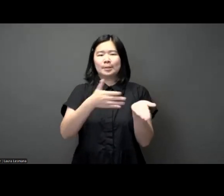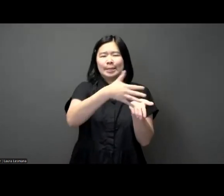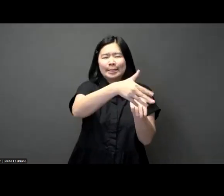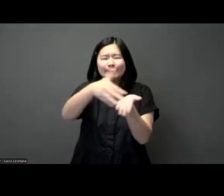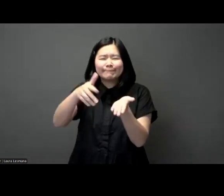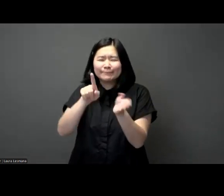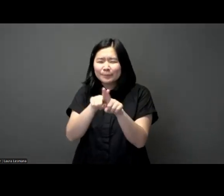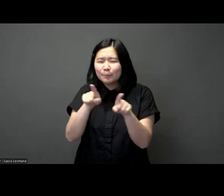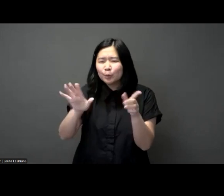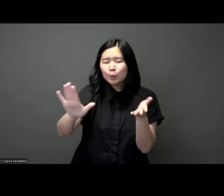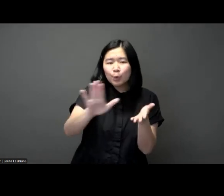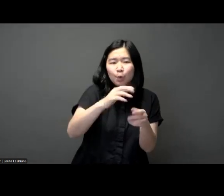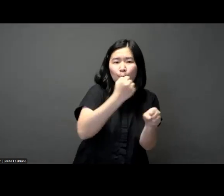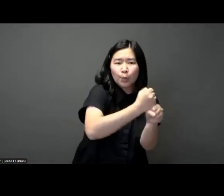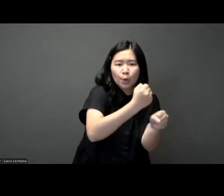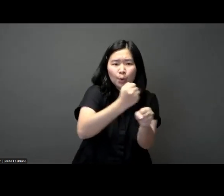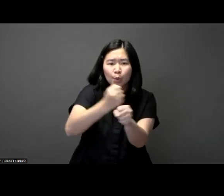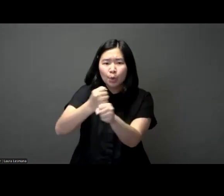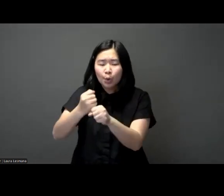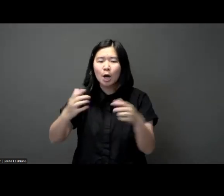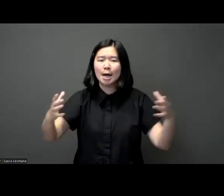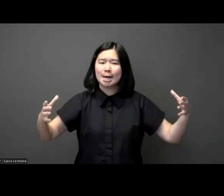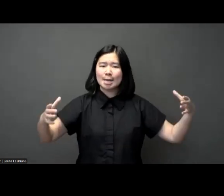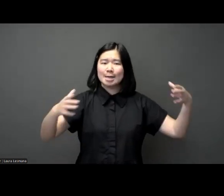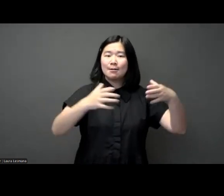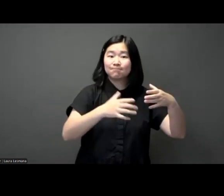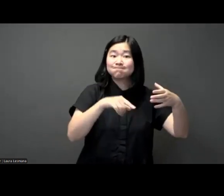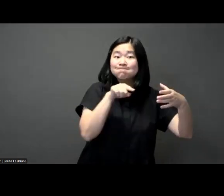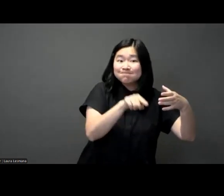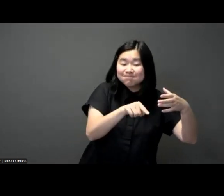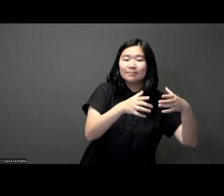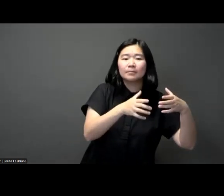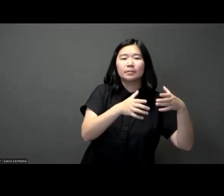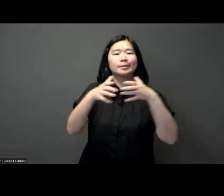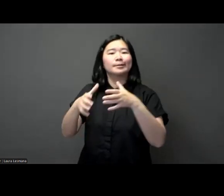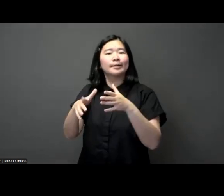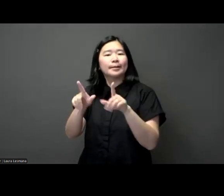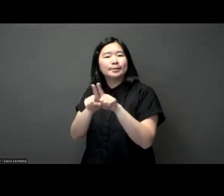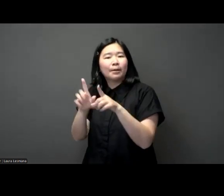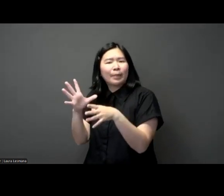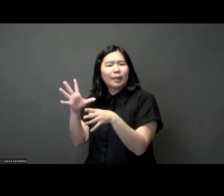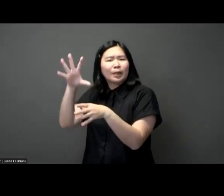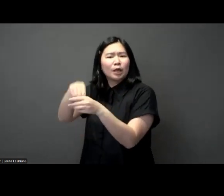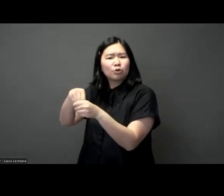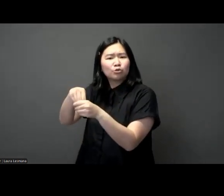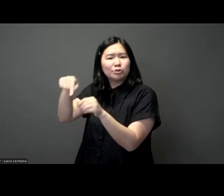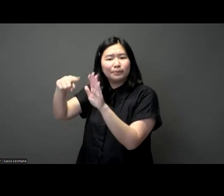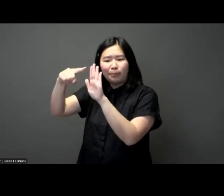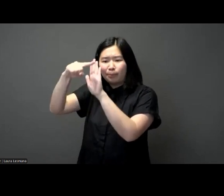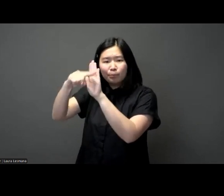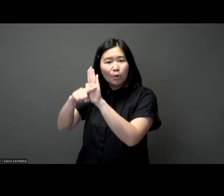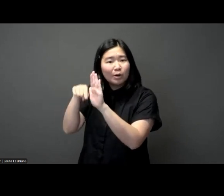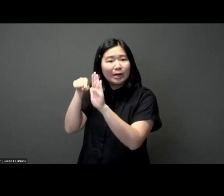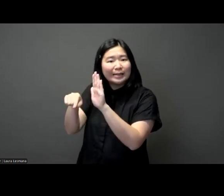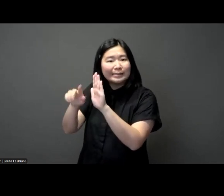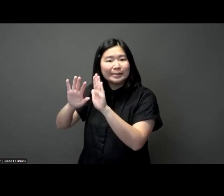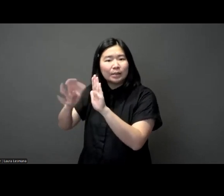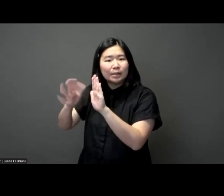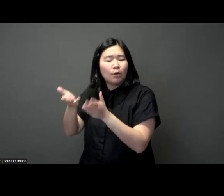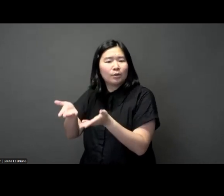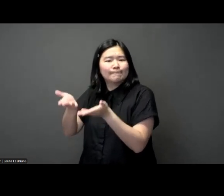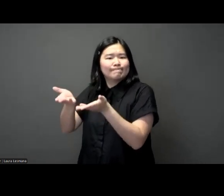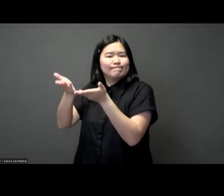fortalecer el desarrollo de políticas incluyentes y participatorias, que son cruciales para ganarnos la confianza